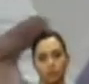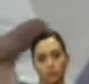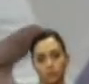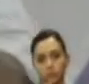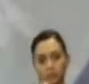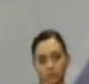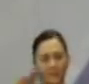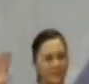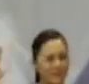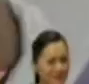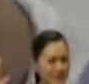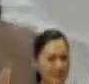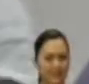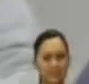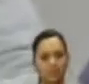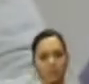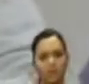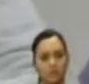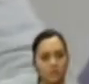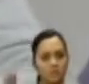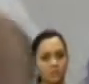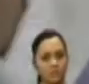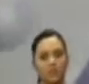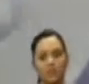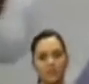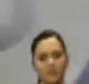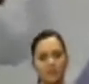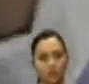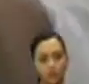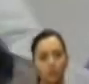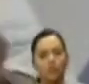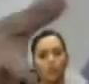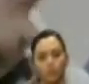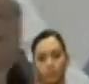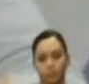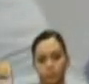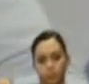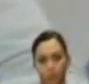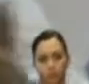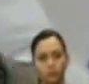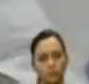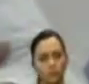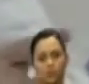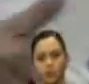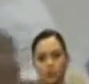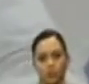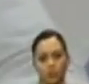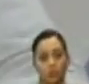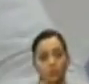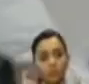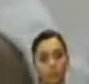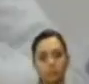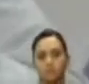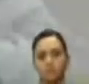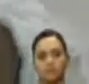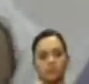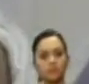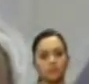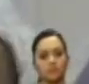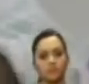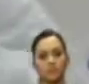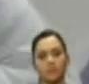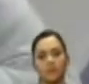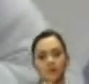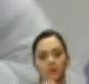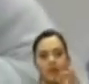desplomaron los precios, pues él tenía que mantener las inversiones, los pozos operando, etcétera. incluso trabajaba a pérdida. Entonces, hemos tenido que